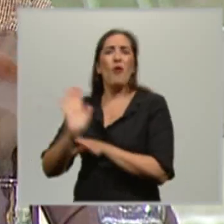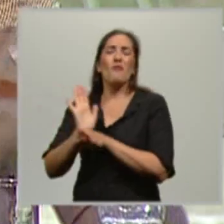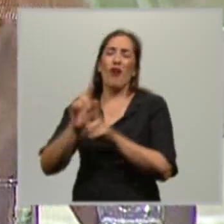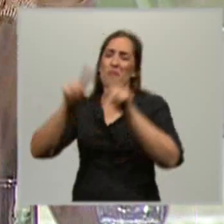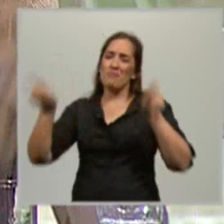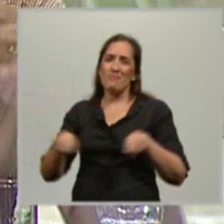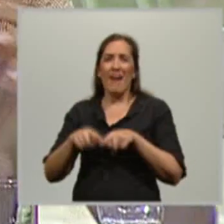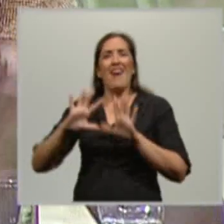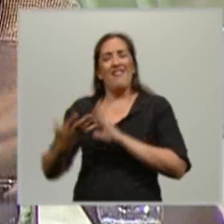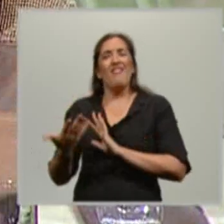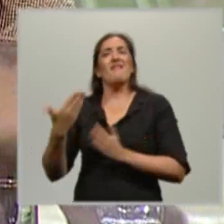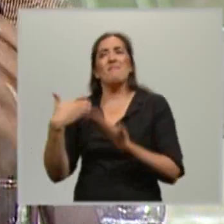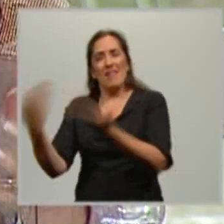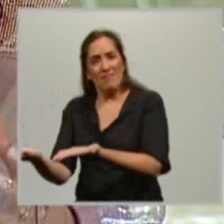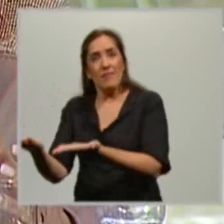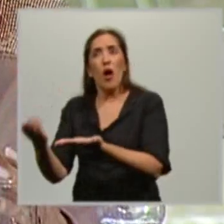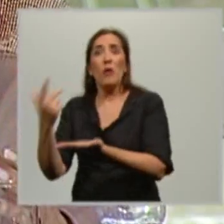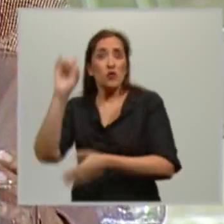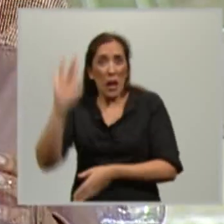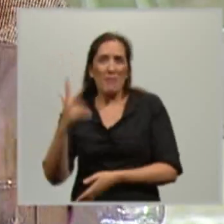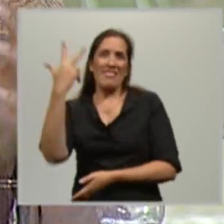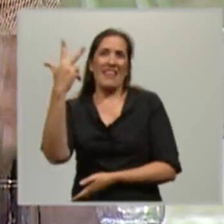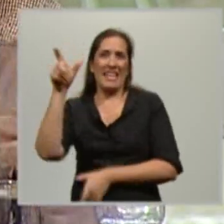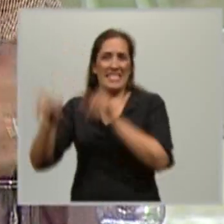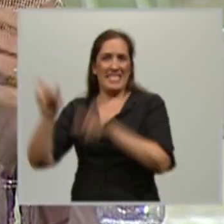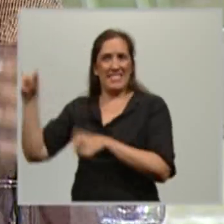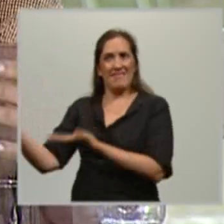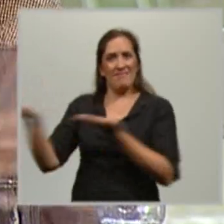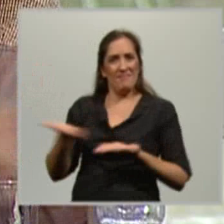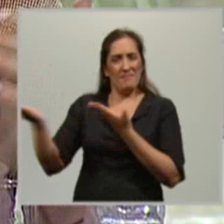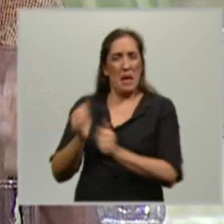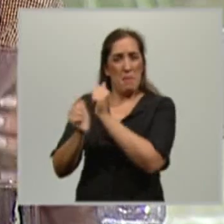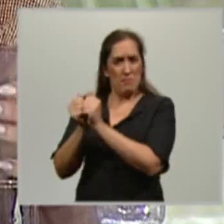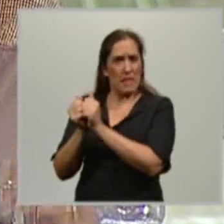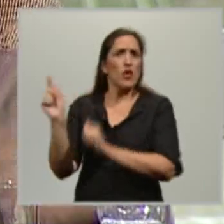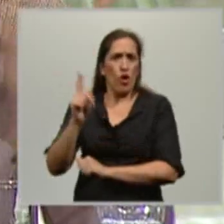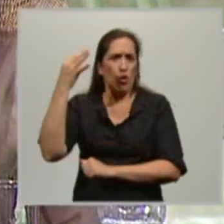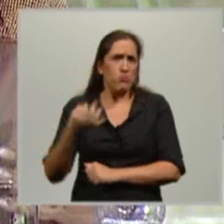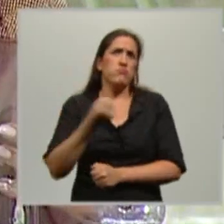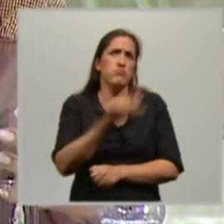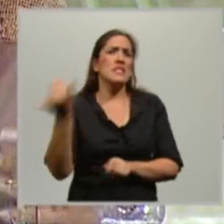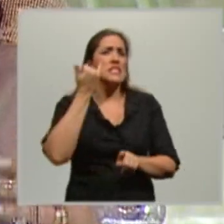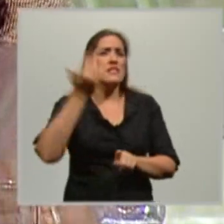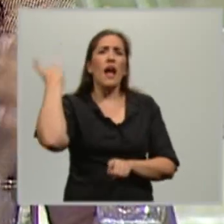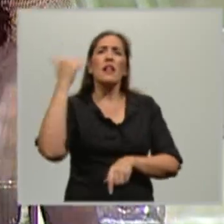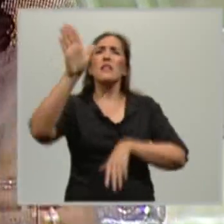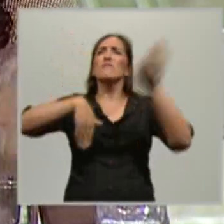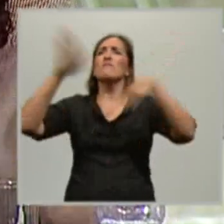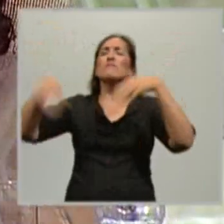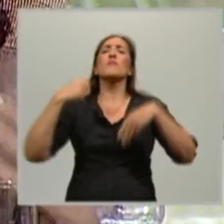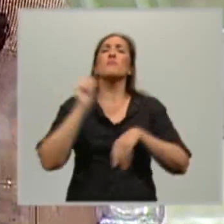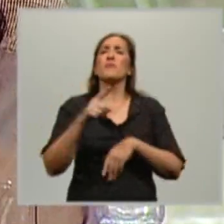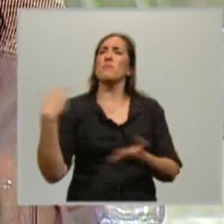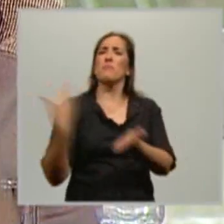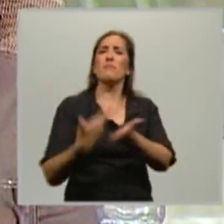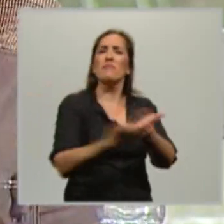simbólicamente a 3 empresas, pero que son a muchas más empresas, responden a llamados a licitación anteriores, donde se llama